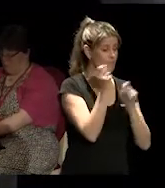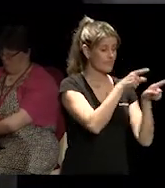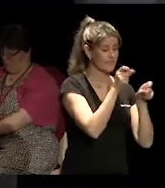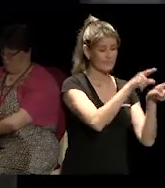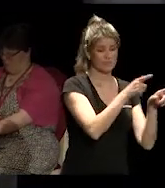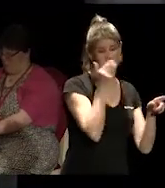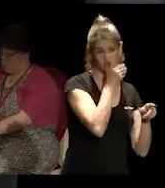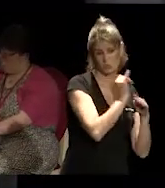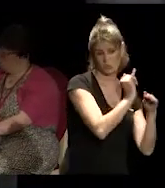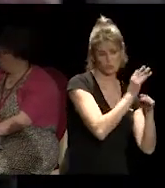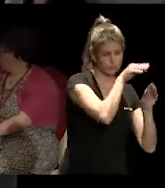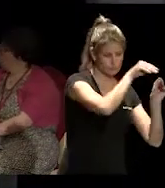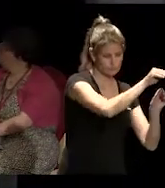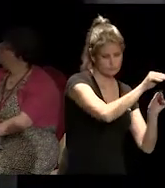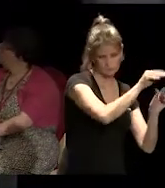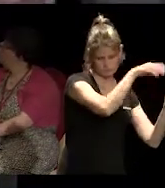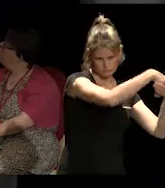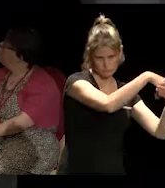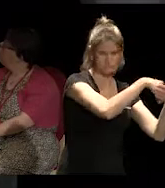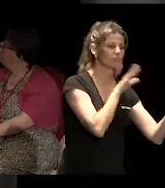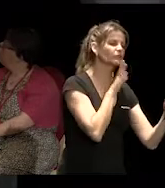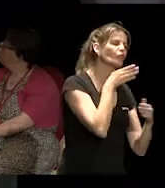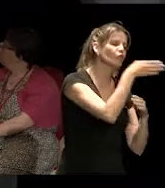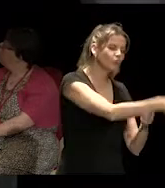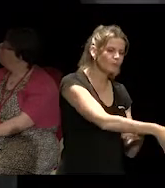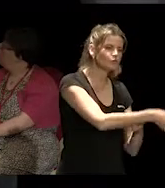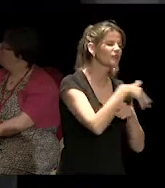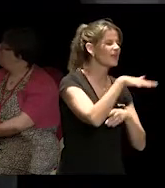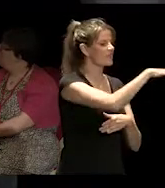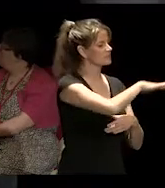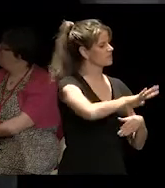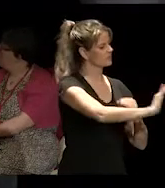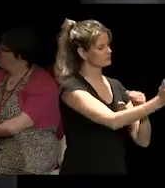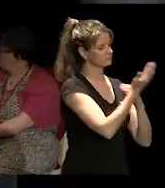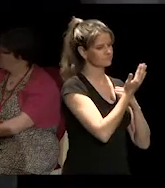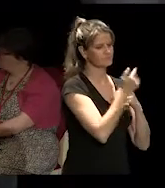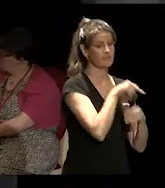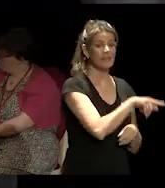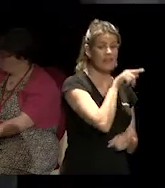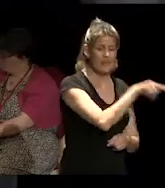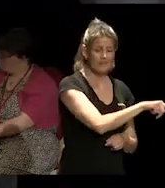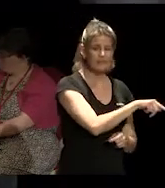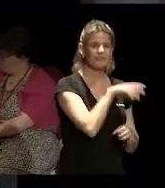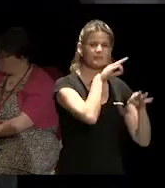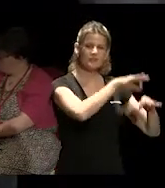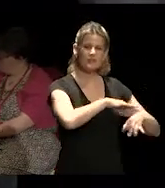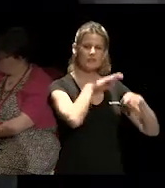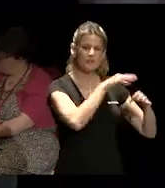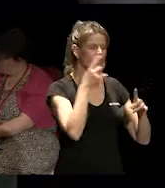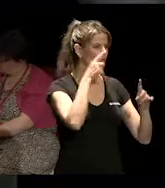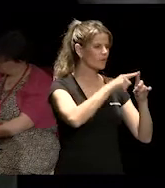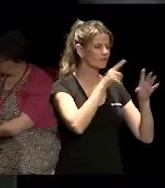estudiaban. O sea, fuimos allí, ellos nos enseñaron su espacio. Y siempre con la finalidad de